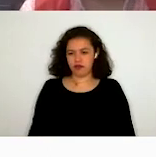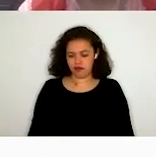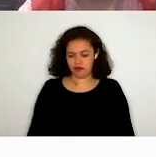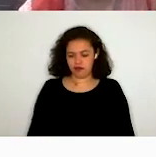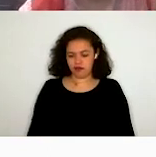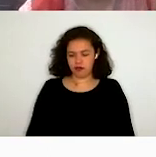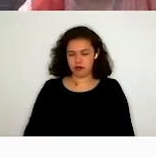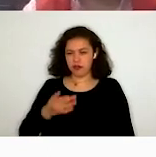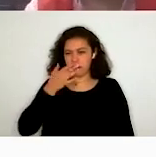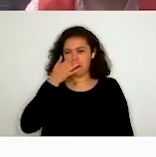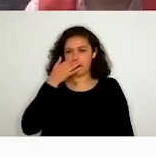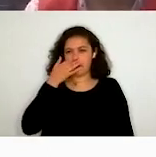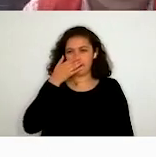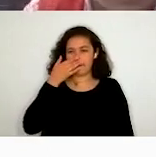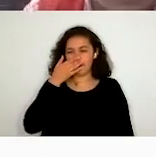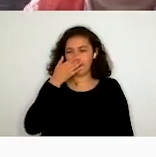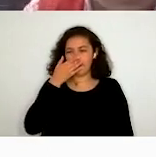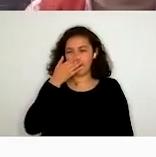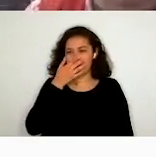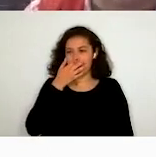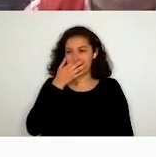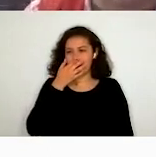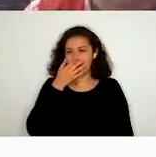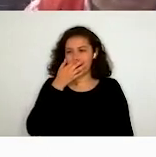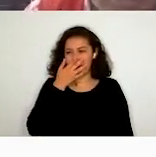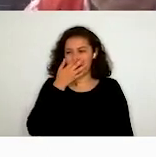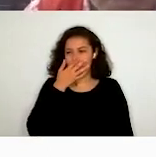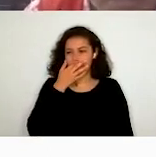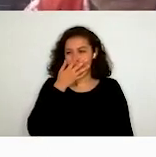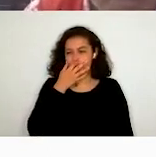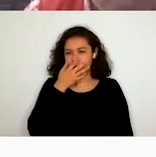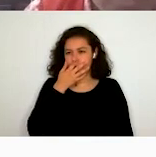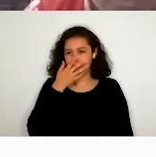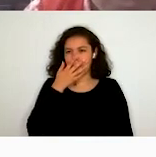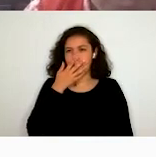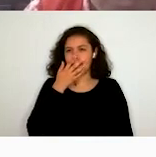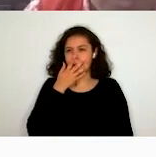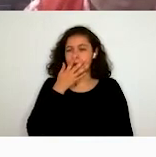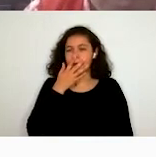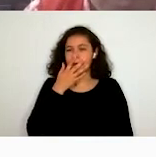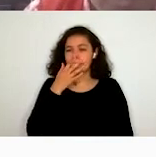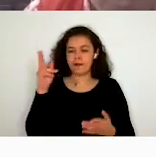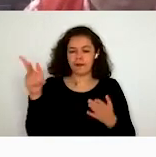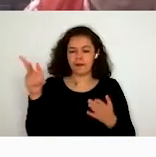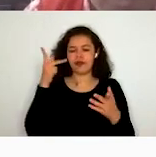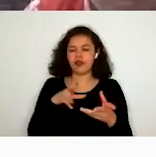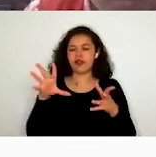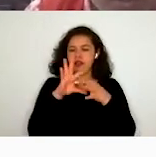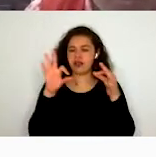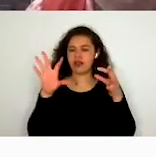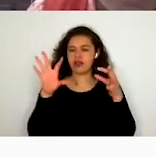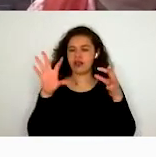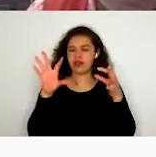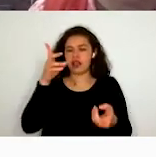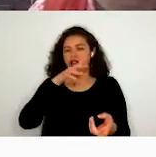Y nuevamente damos una breve especificación de quienes integran el Comité Interno de